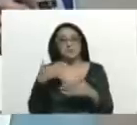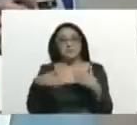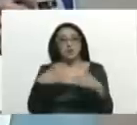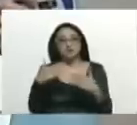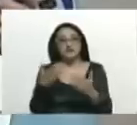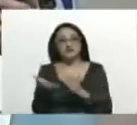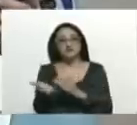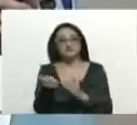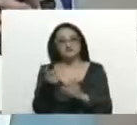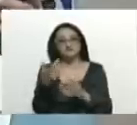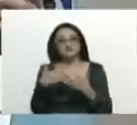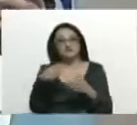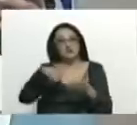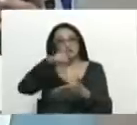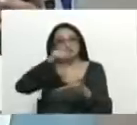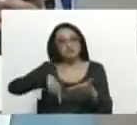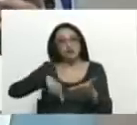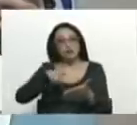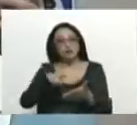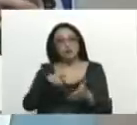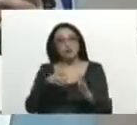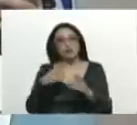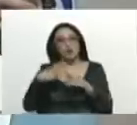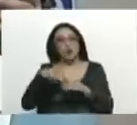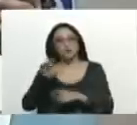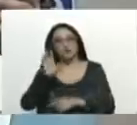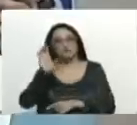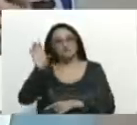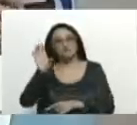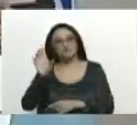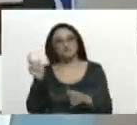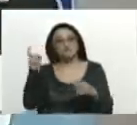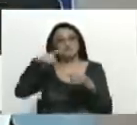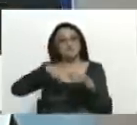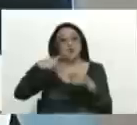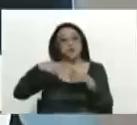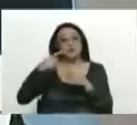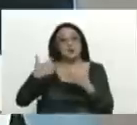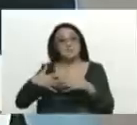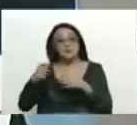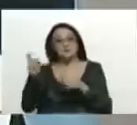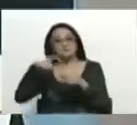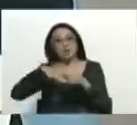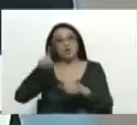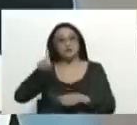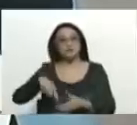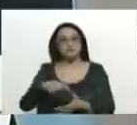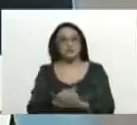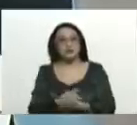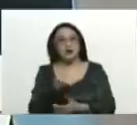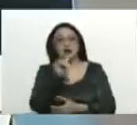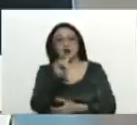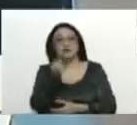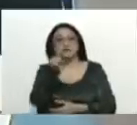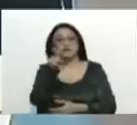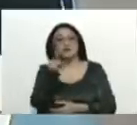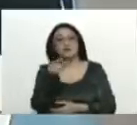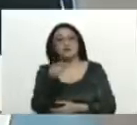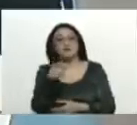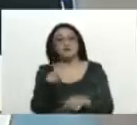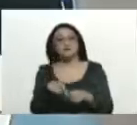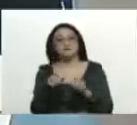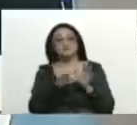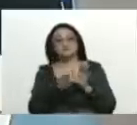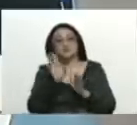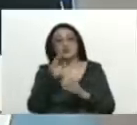de licitación con dicha Estatal y sus filiales acusado por los delitos de